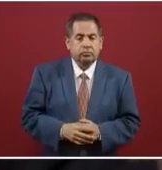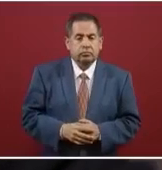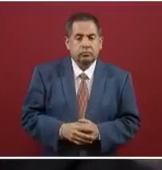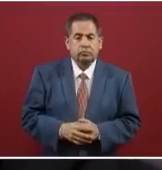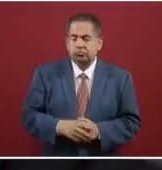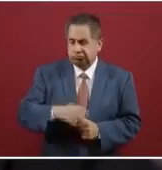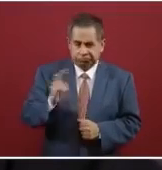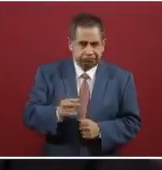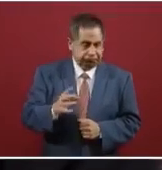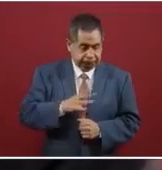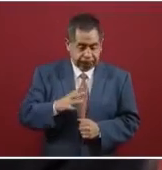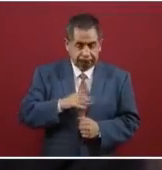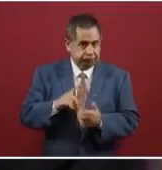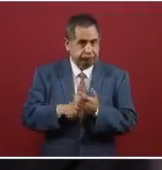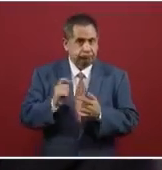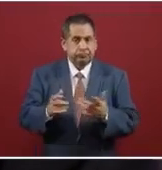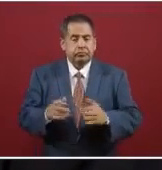había